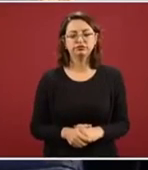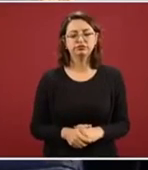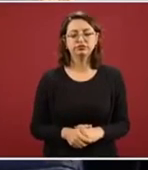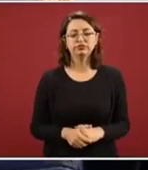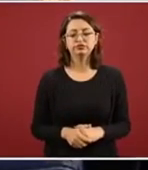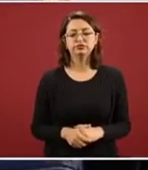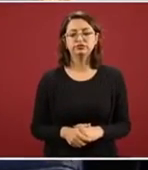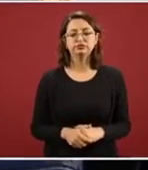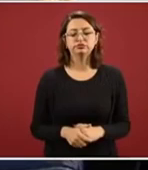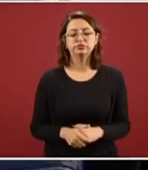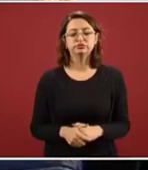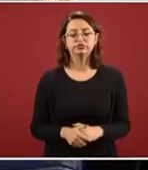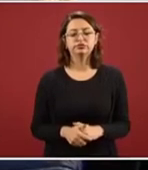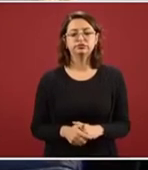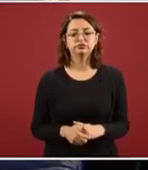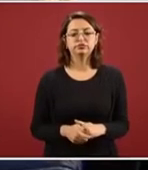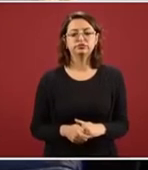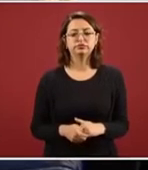porque